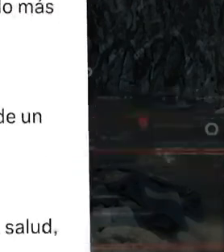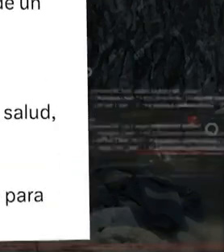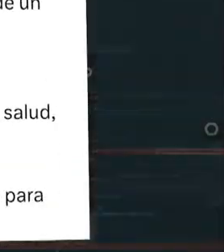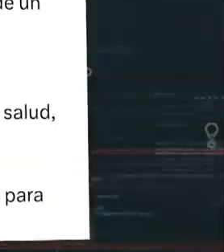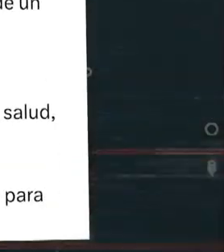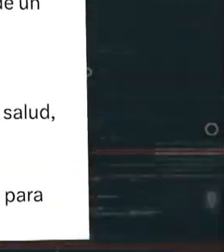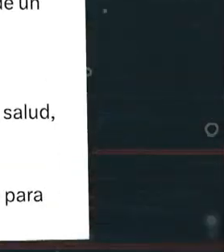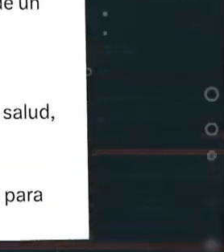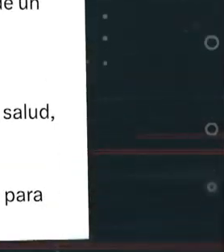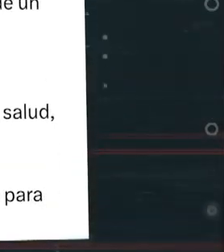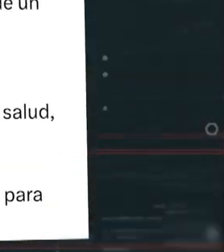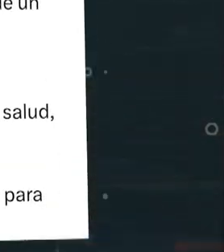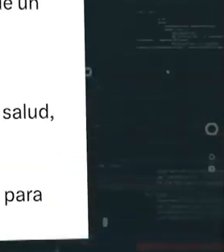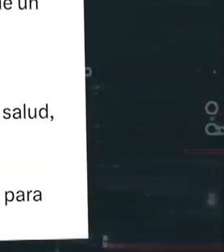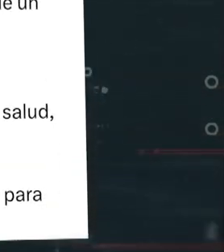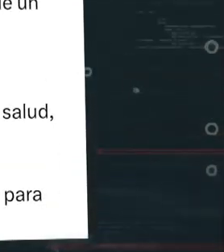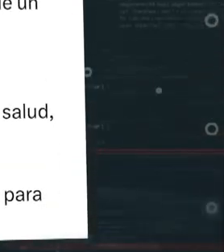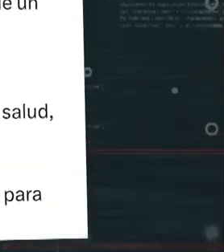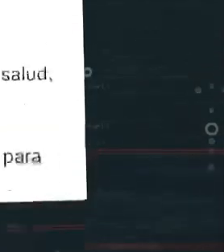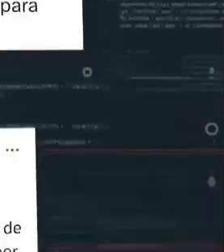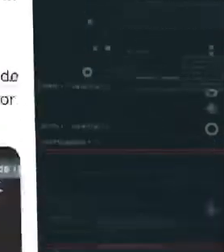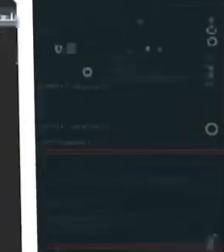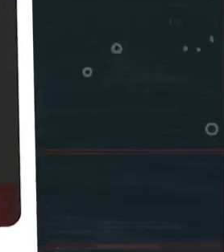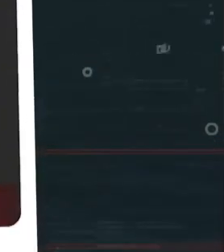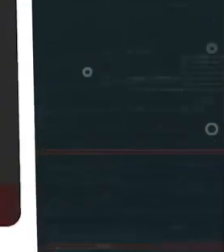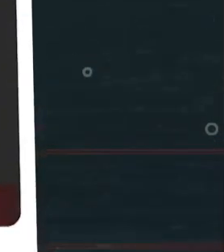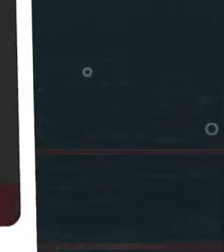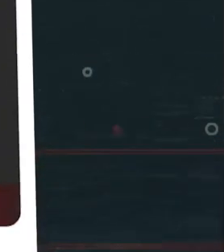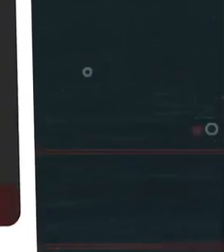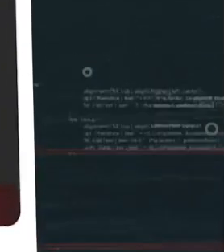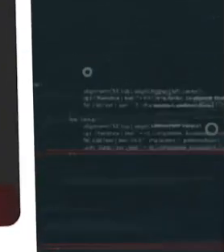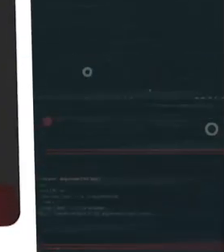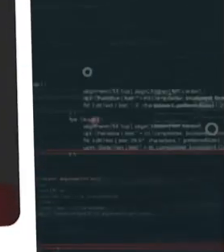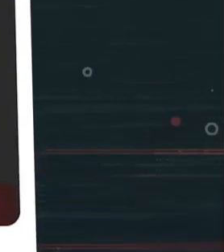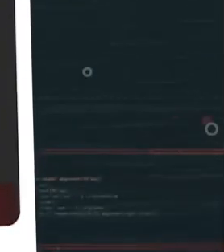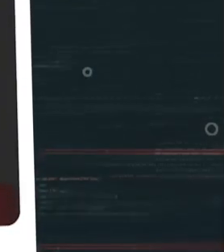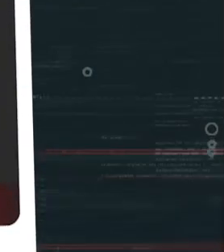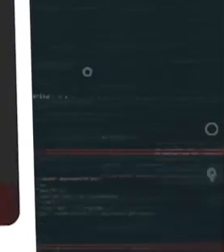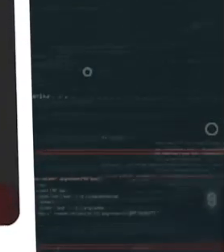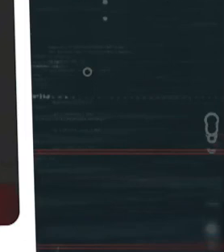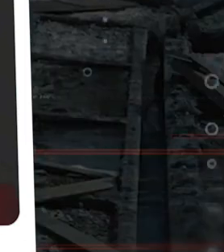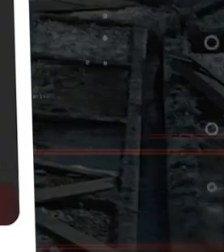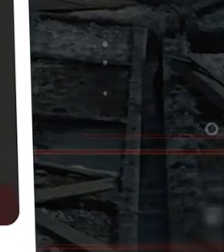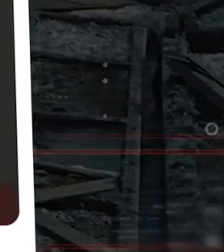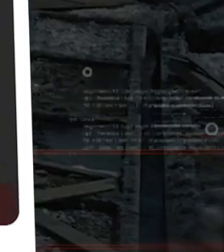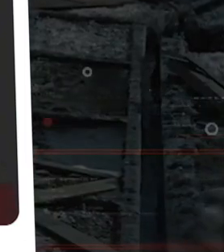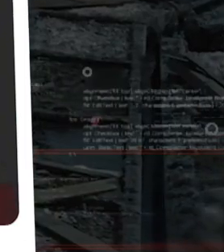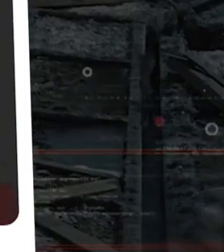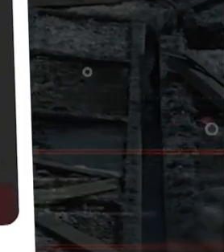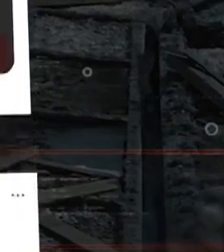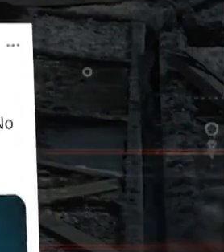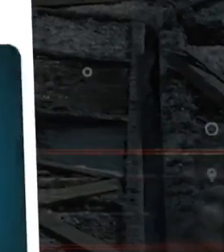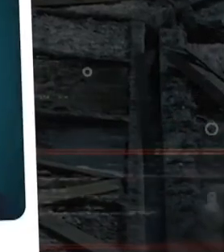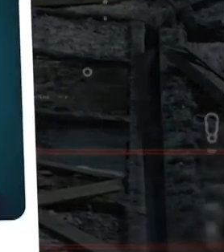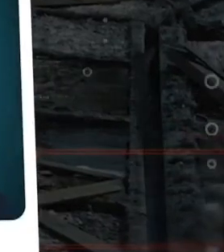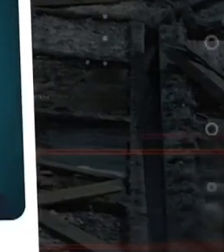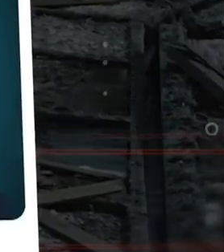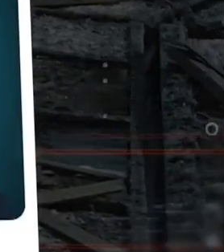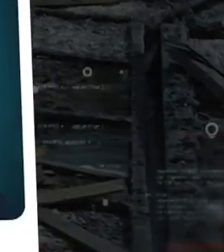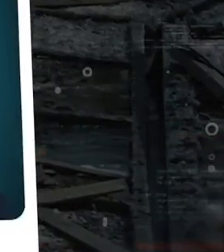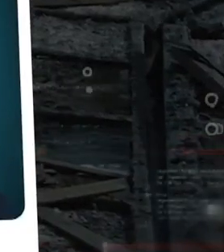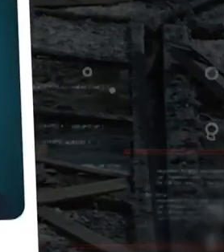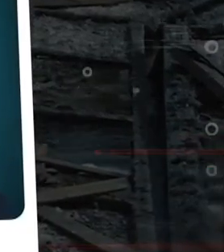Federación 2024 no tiene etiquetados recursos para la reconstrucción de Acapulco, no habrá presupuesto disponible para este